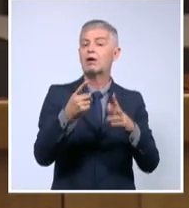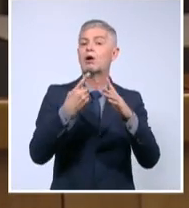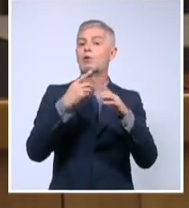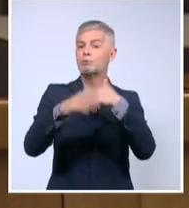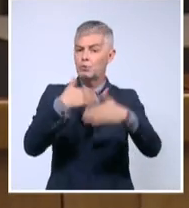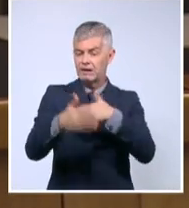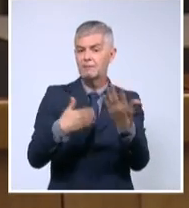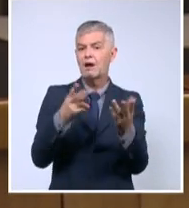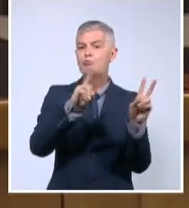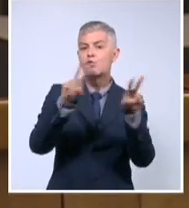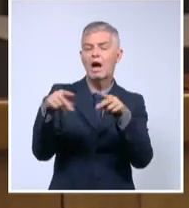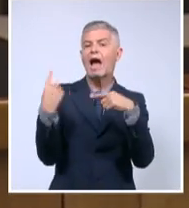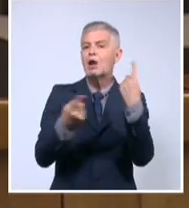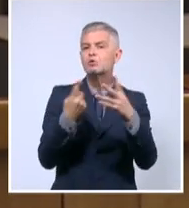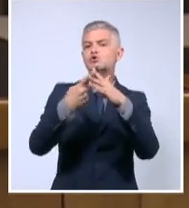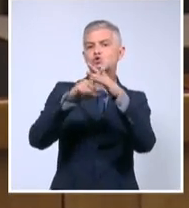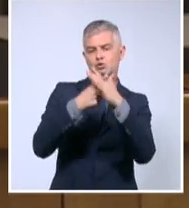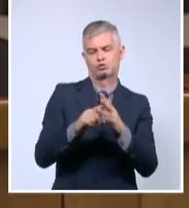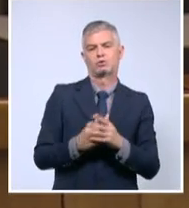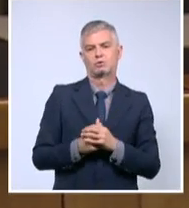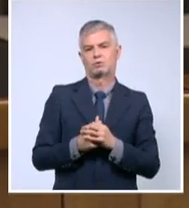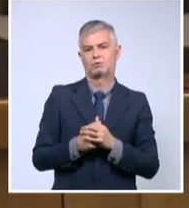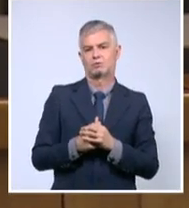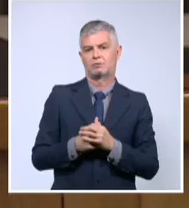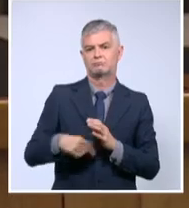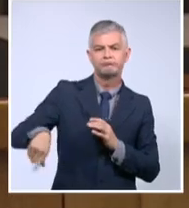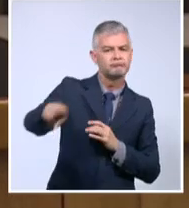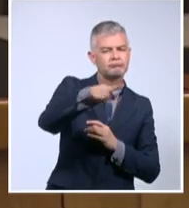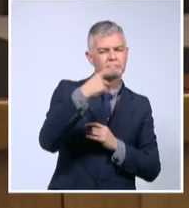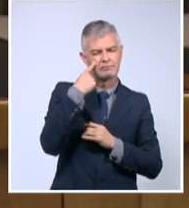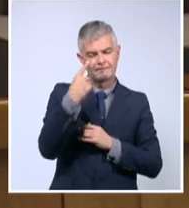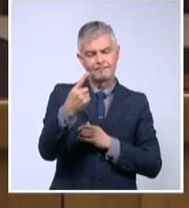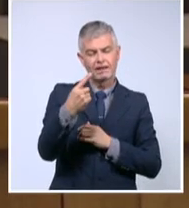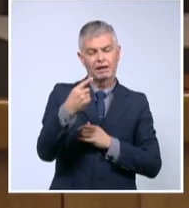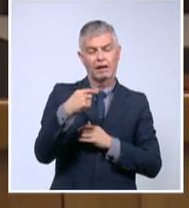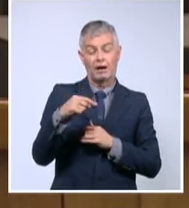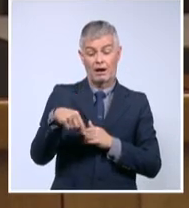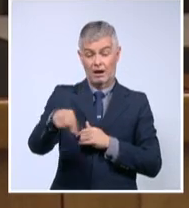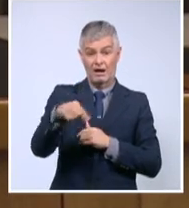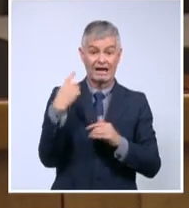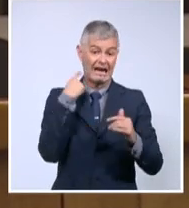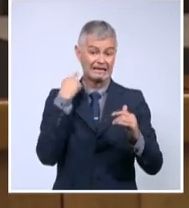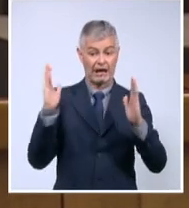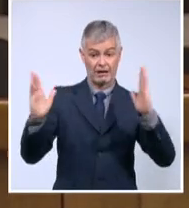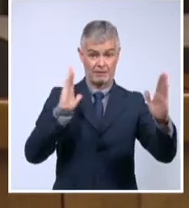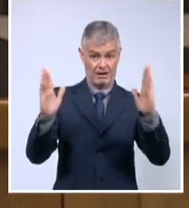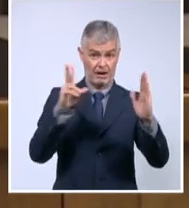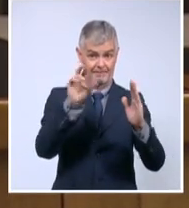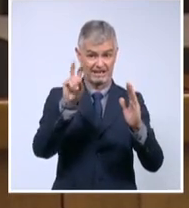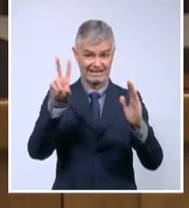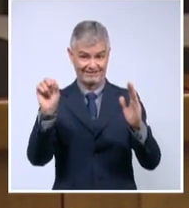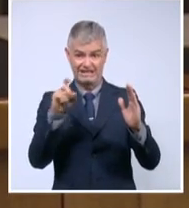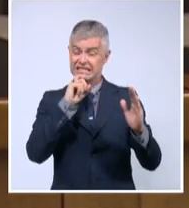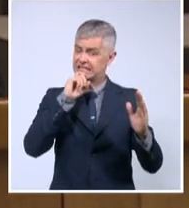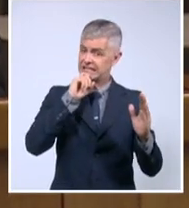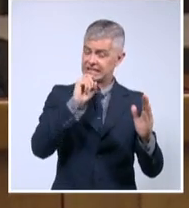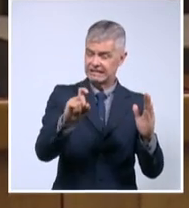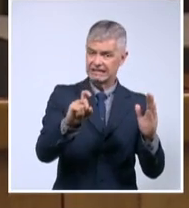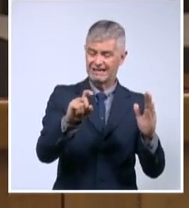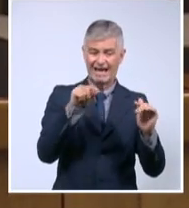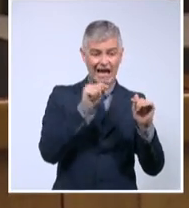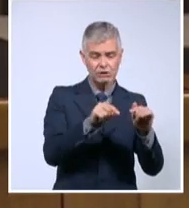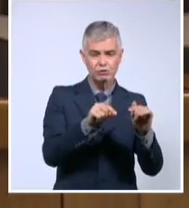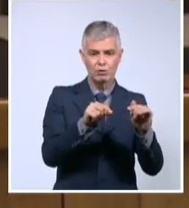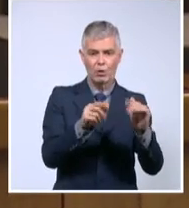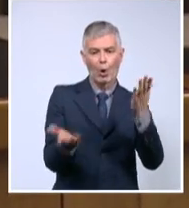soluciones. Compañeras y compañeros, el desafío del periodo que evaluamos hoy ha sido superior a cualquier otro